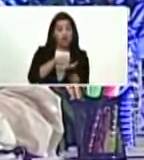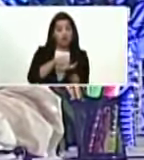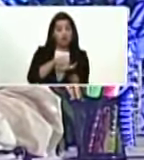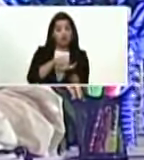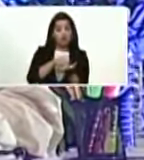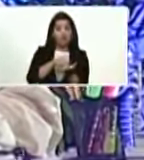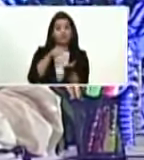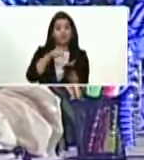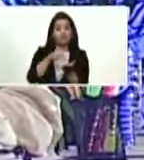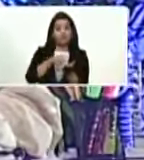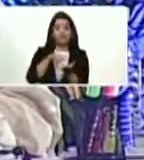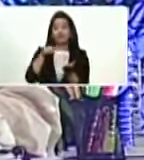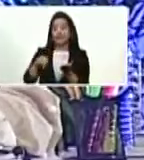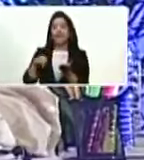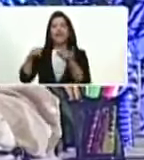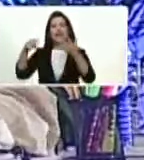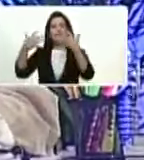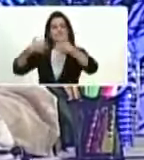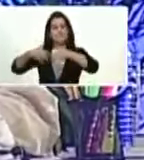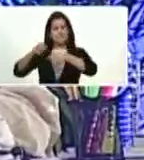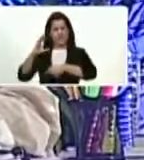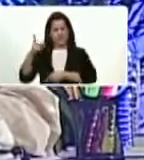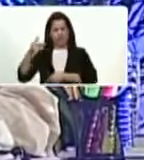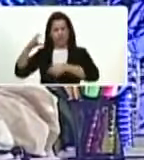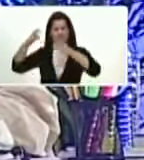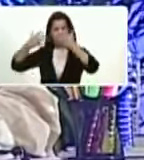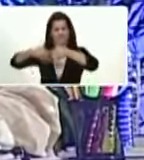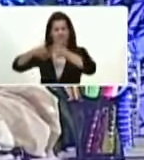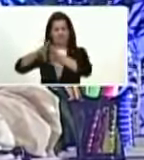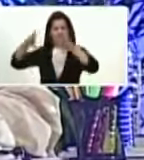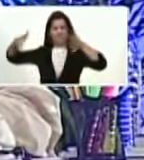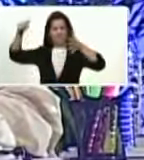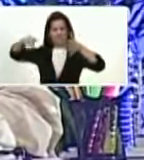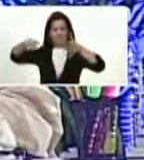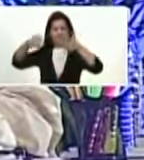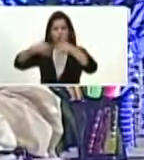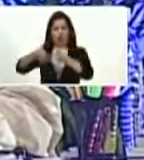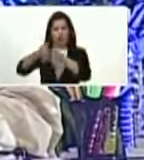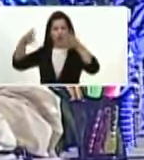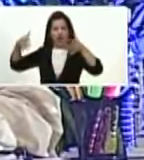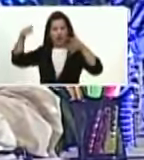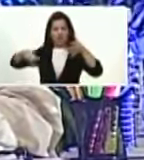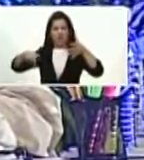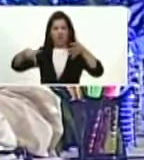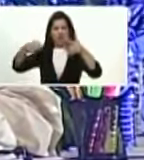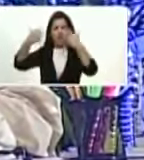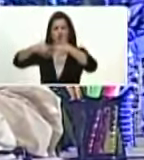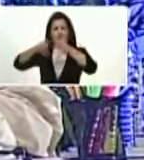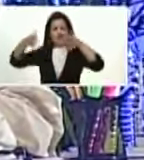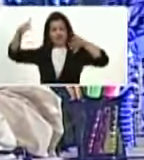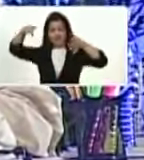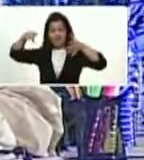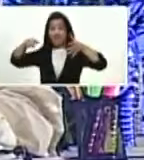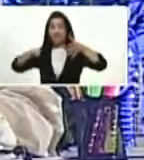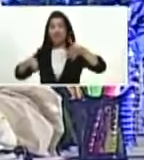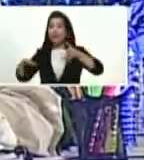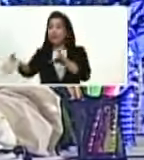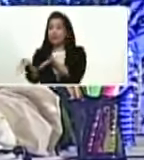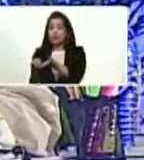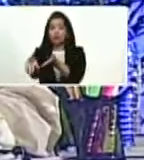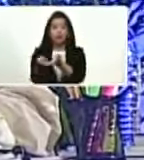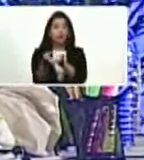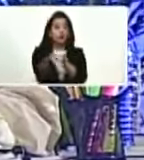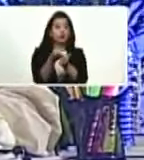porque esta corporación debe integrar de manera inmediata todos los insumos que venimos trabajando en estos talleres